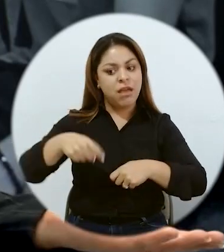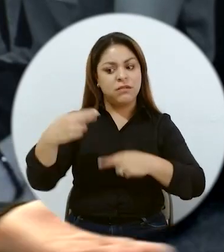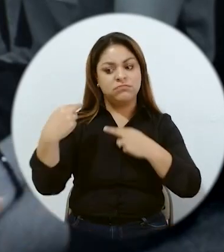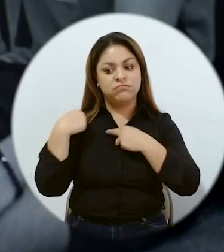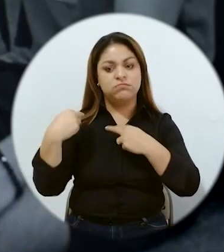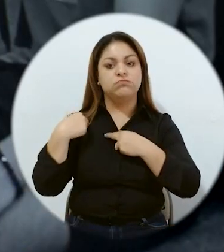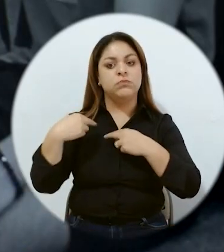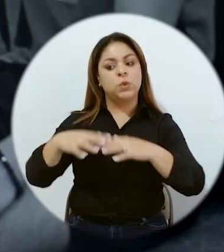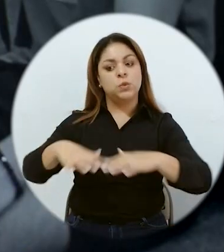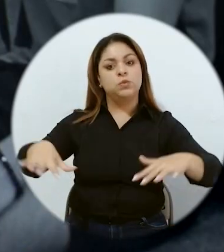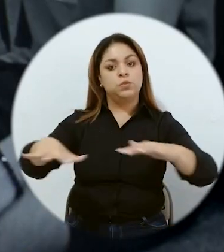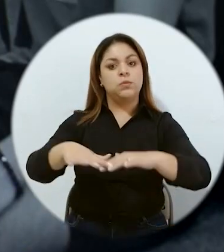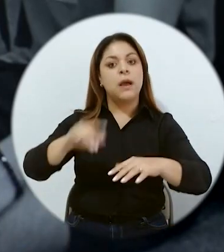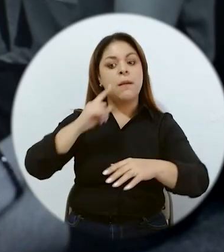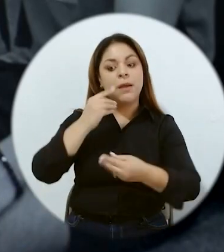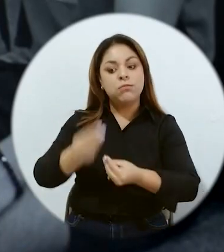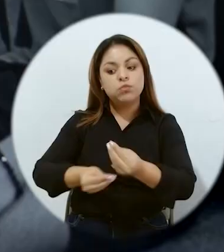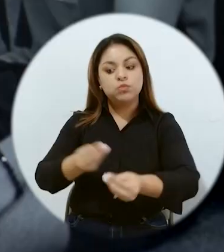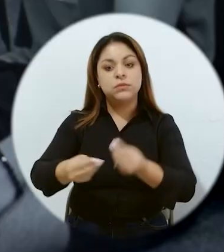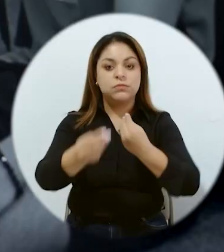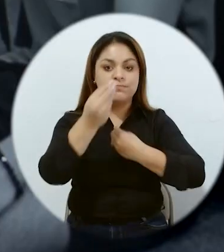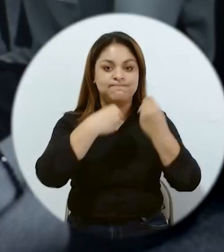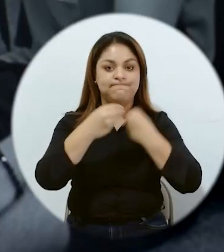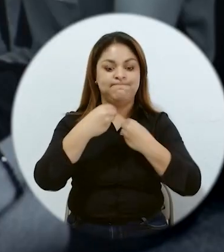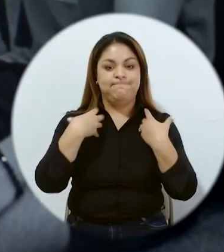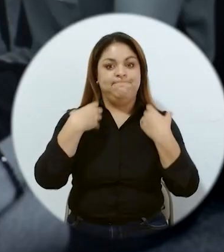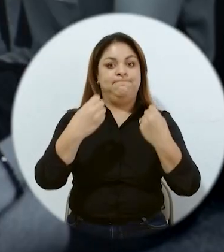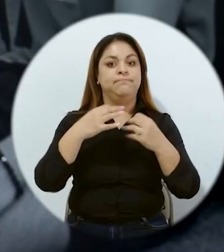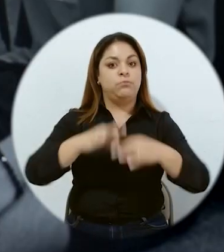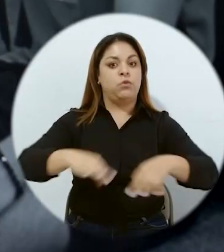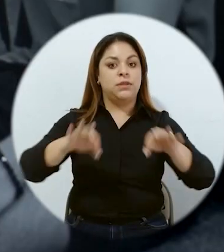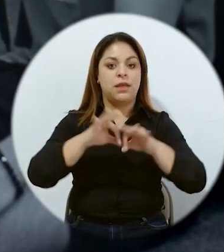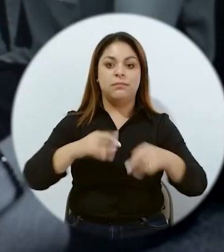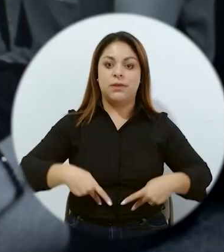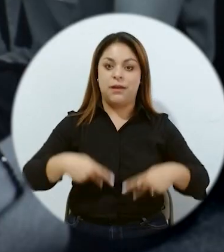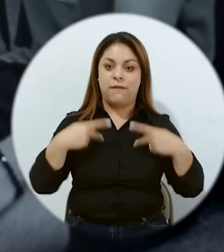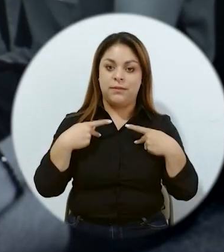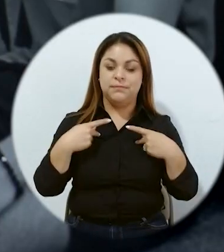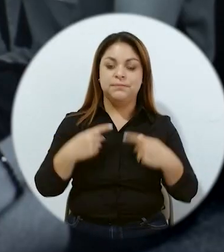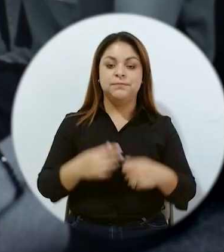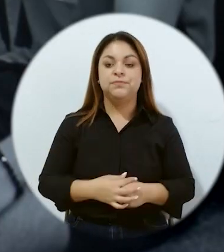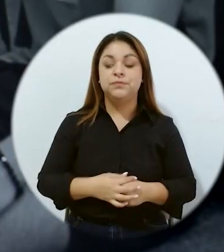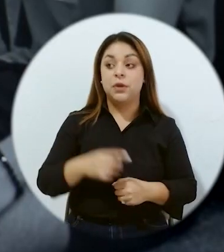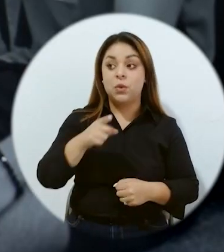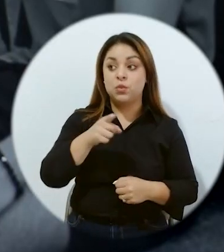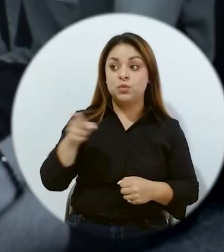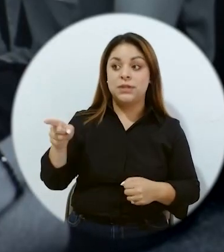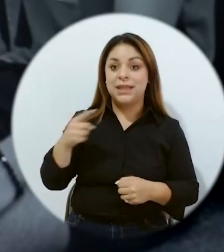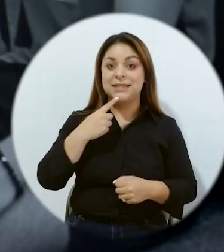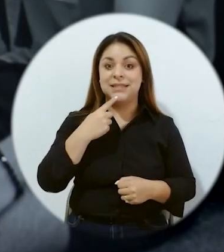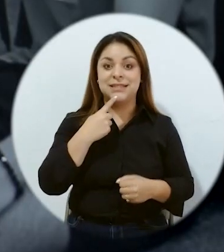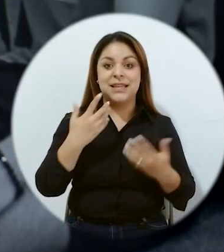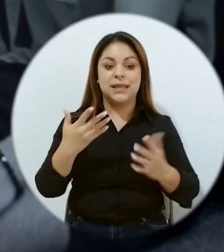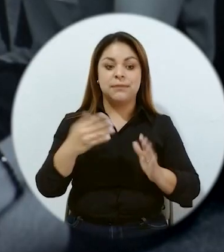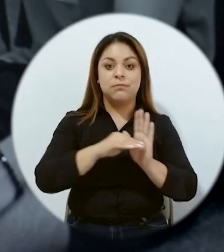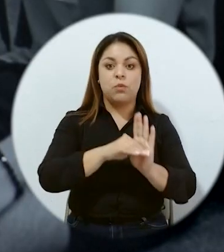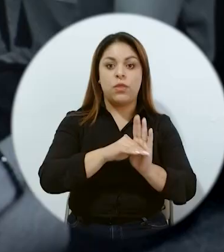la producción de esos alimentos que tanto requiere para la vida. Mencionaban ustedes que en el modelo